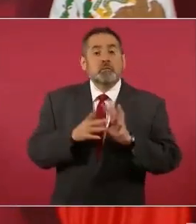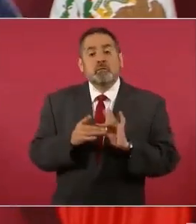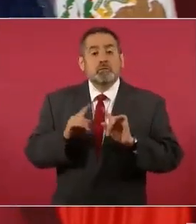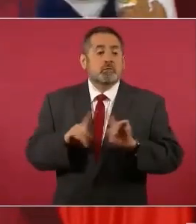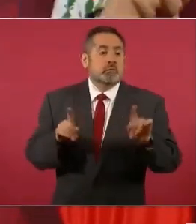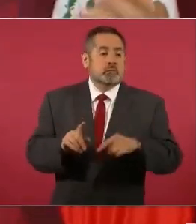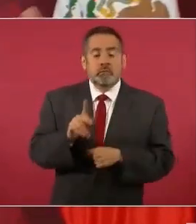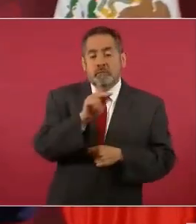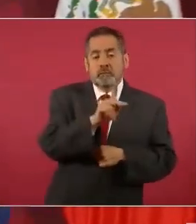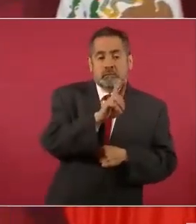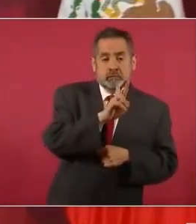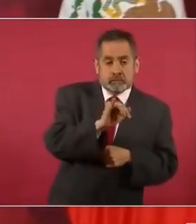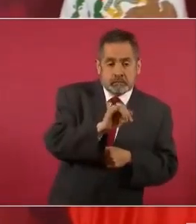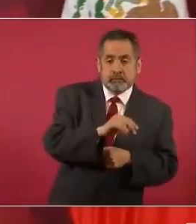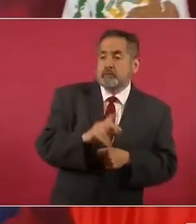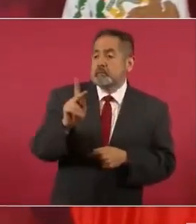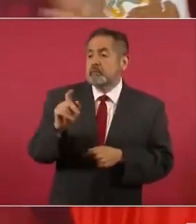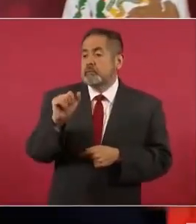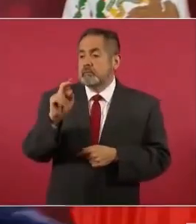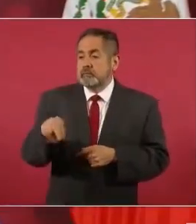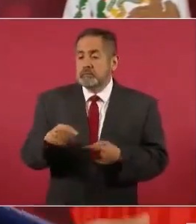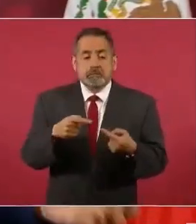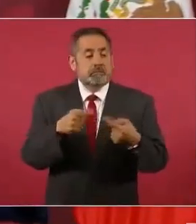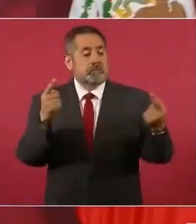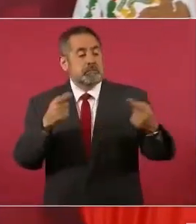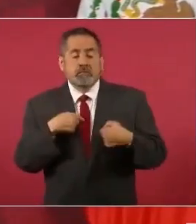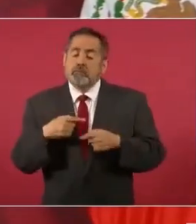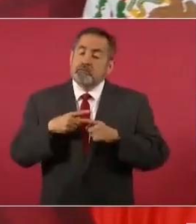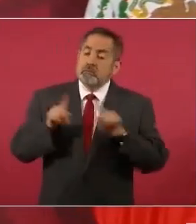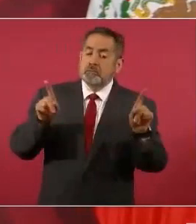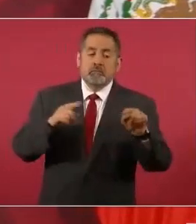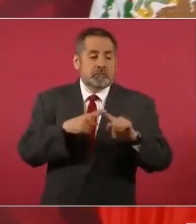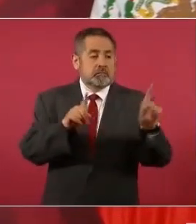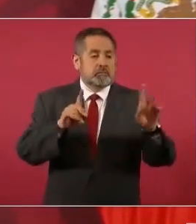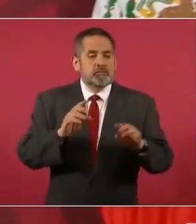El PRI, el PAN, los independientes.